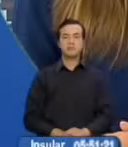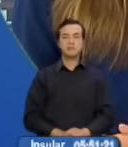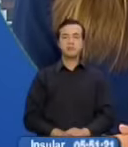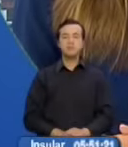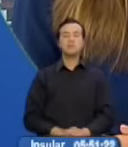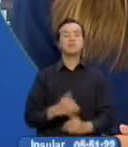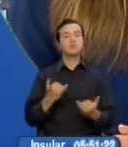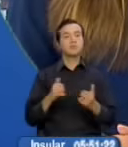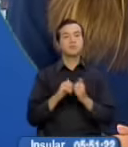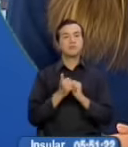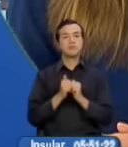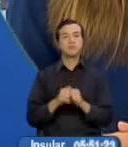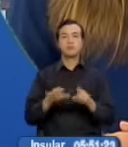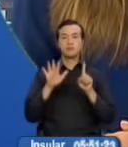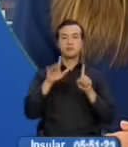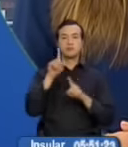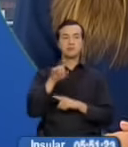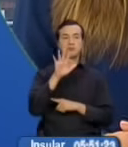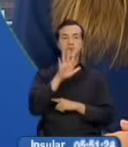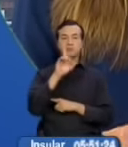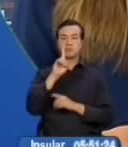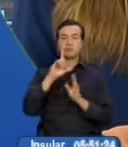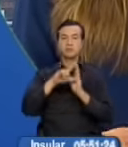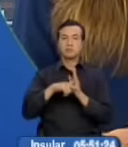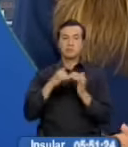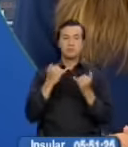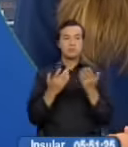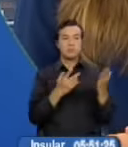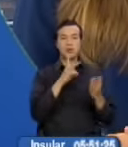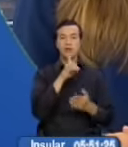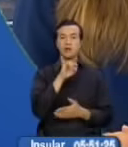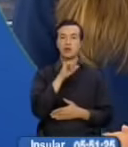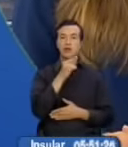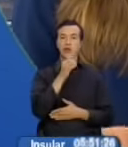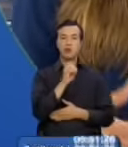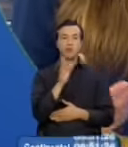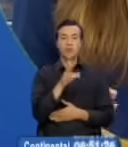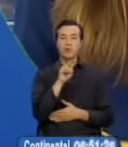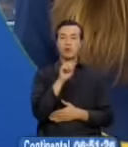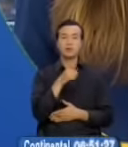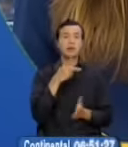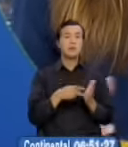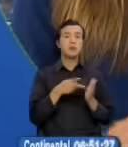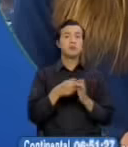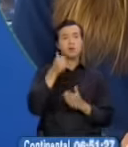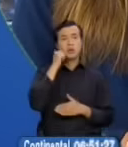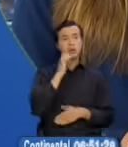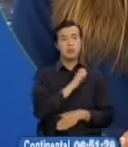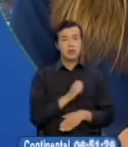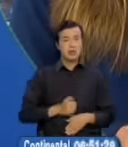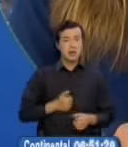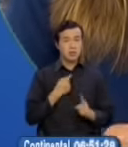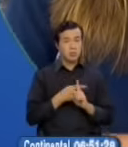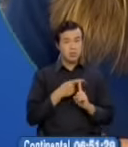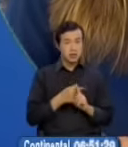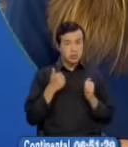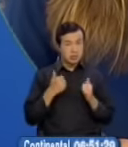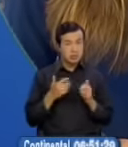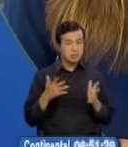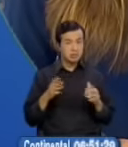Es momento de los deportes, 6 de la mañana con 51 minutos. Está con nosotros Diego Valencia para contarnos qué le pasó ayer al Emelec. No le fue bien con el Deportivo La